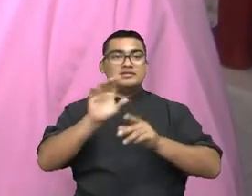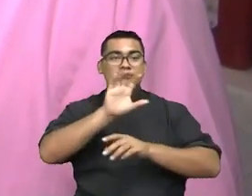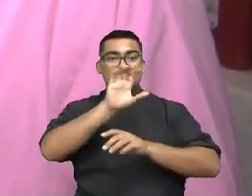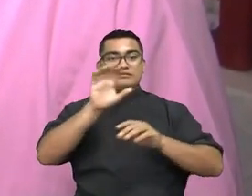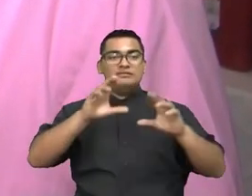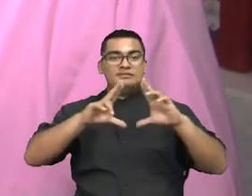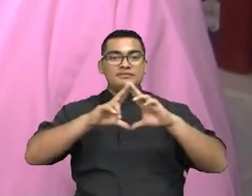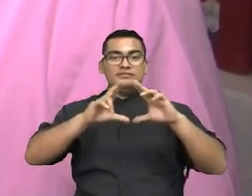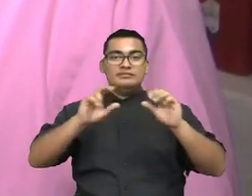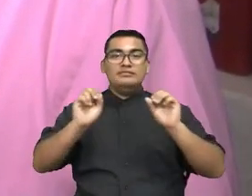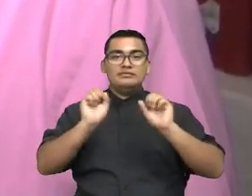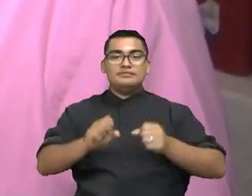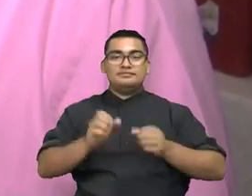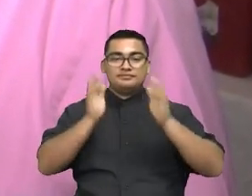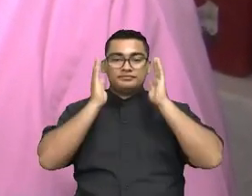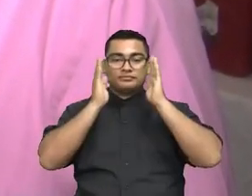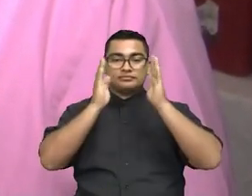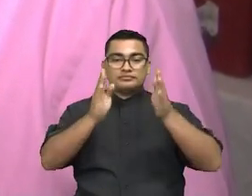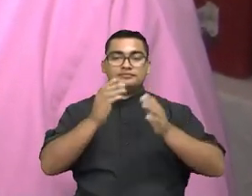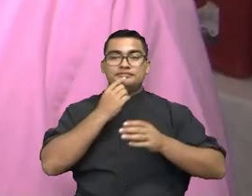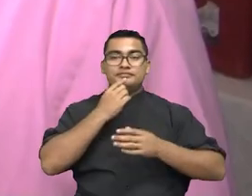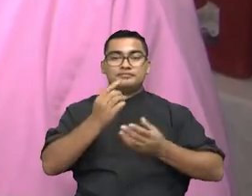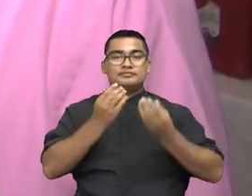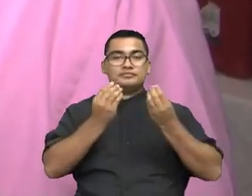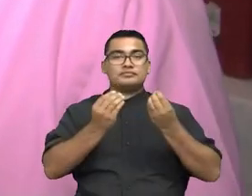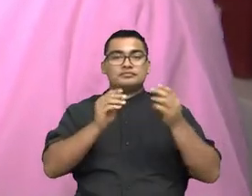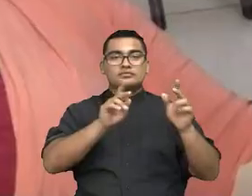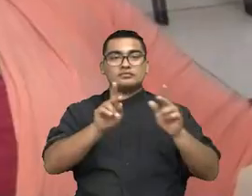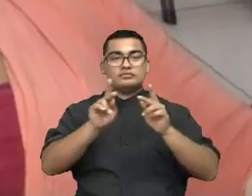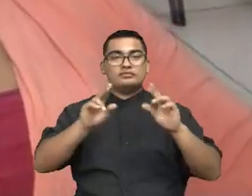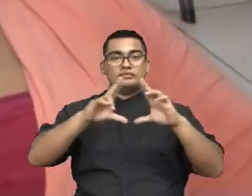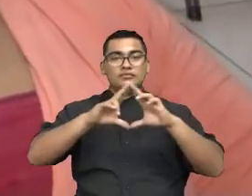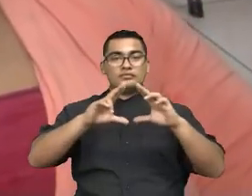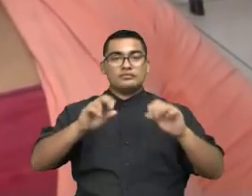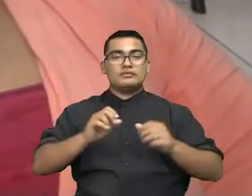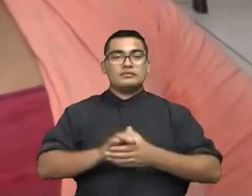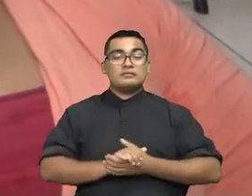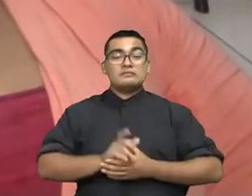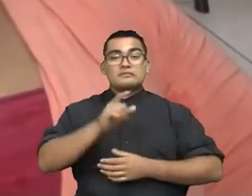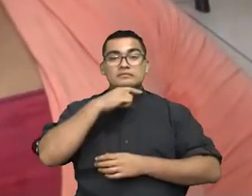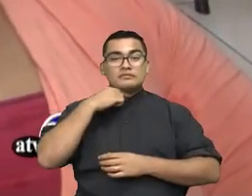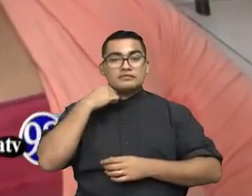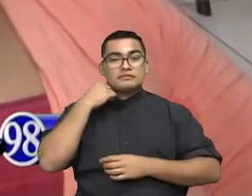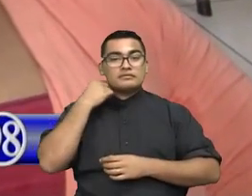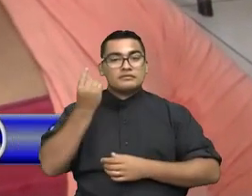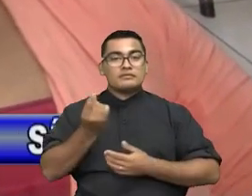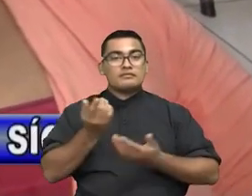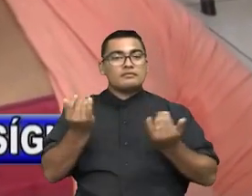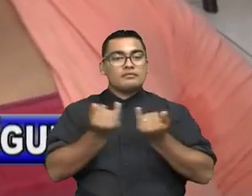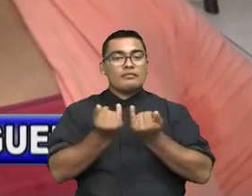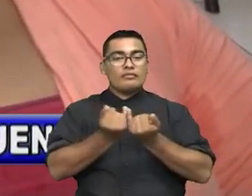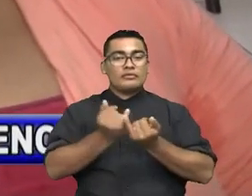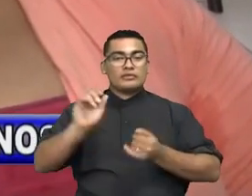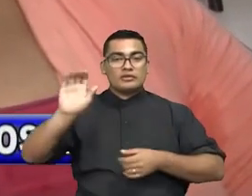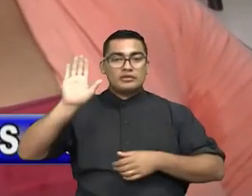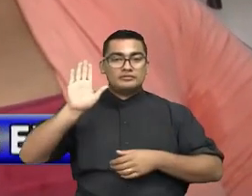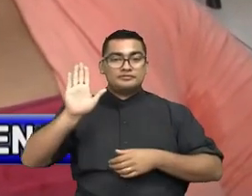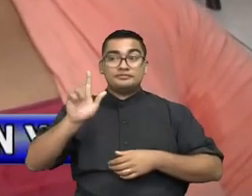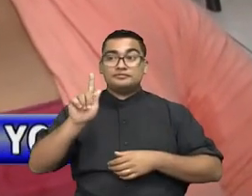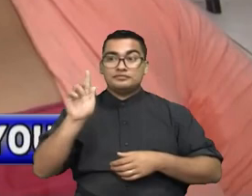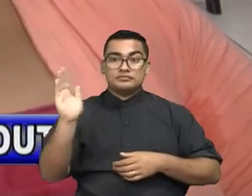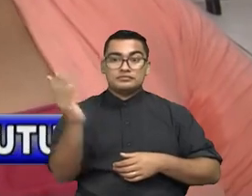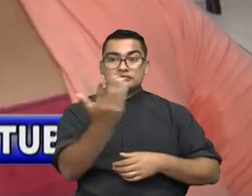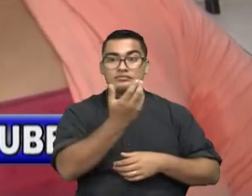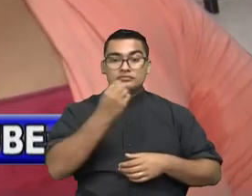stock para poder atender a las y los nicaragüenses que necesiten. Pues la verdad que creo que es un compromiso de todos nosotros como